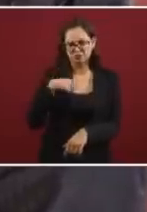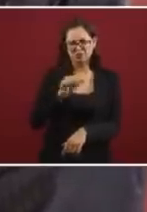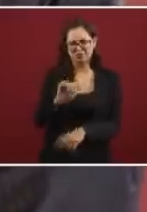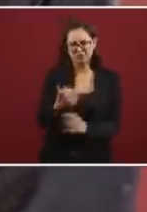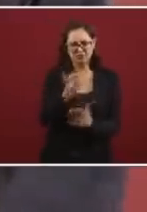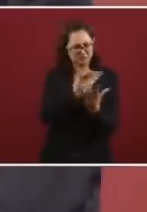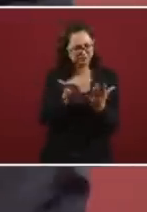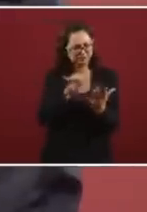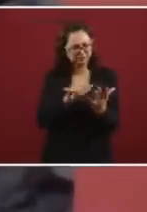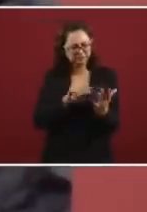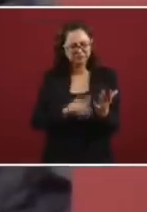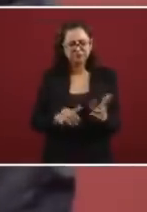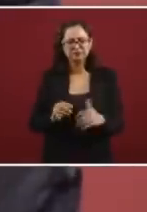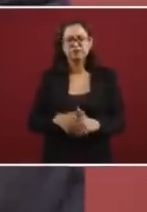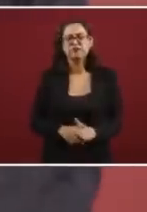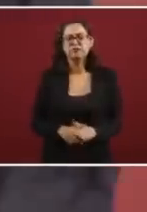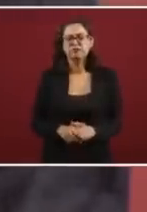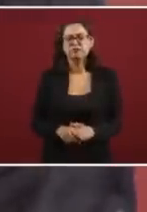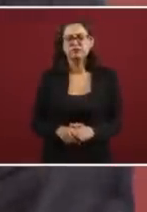y